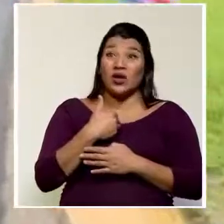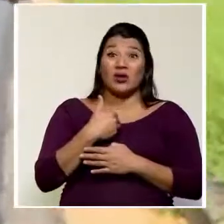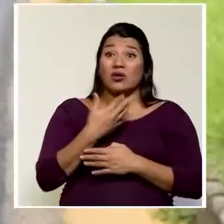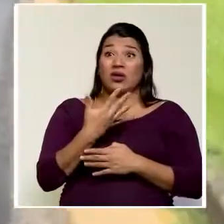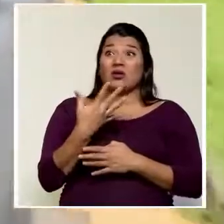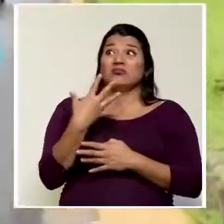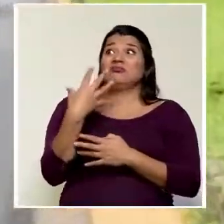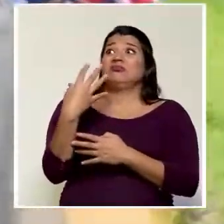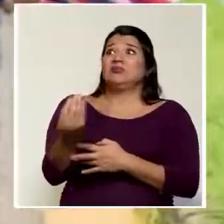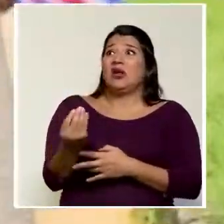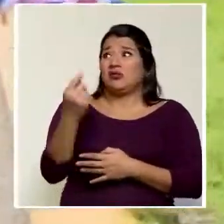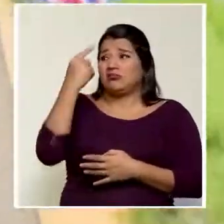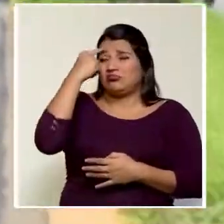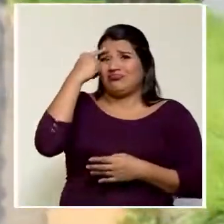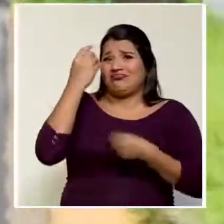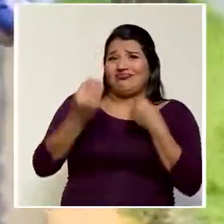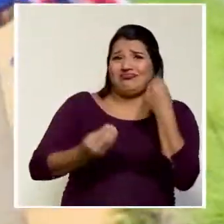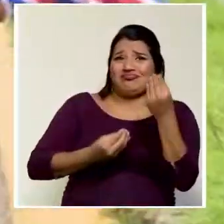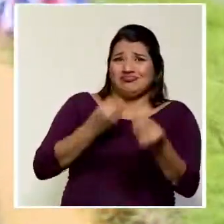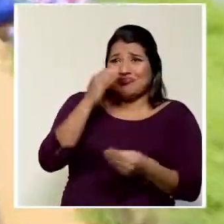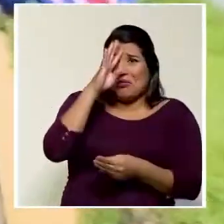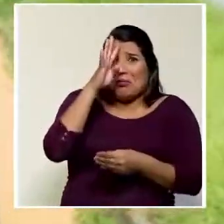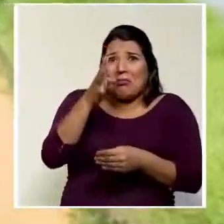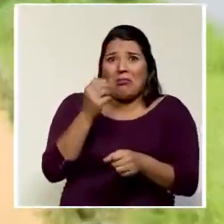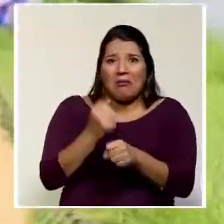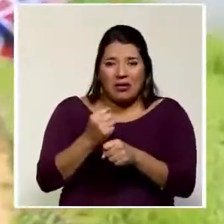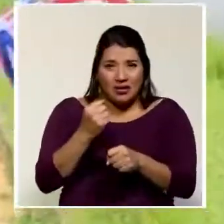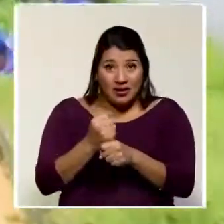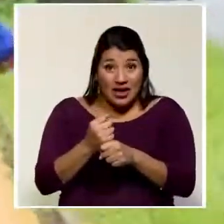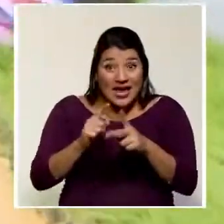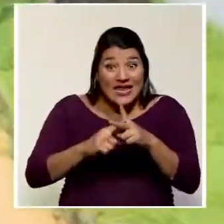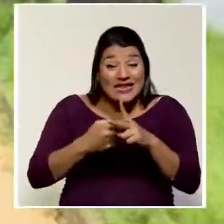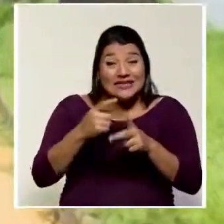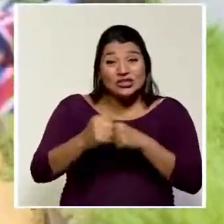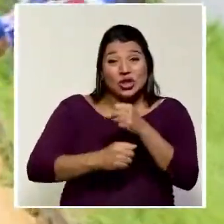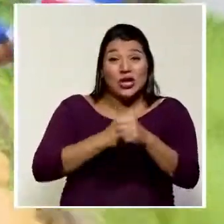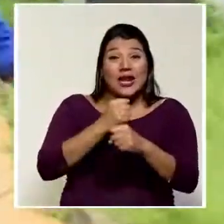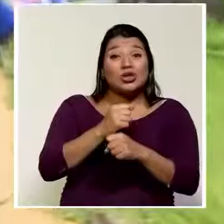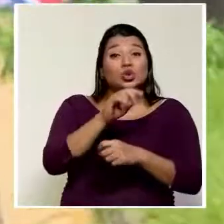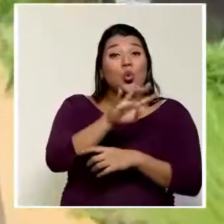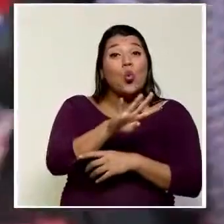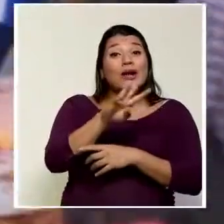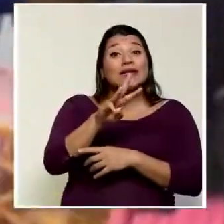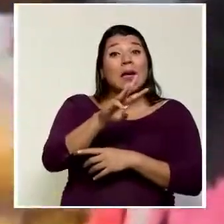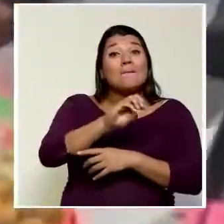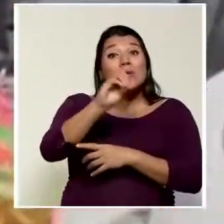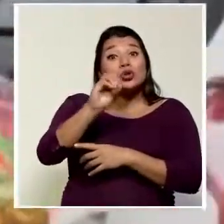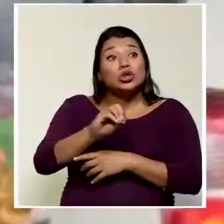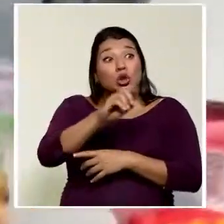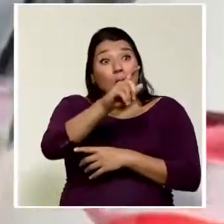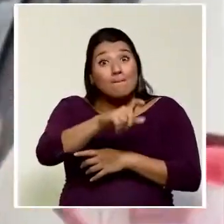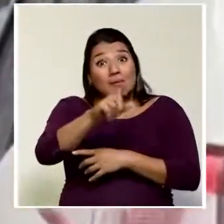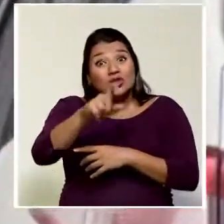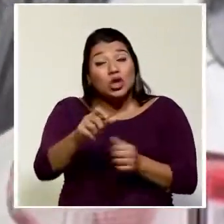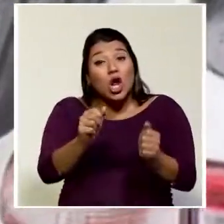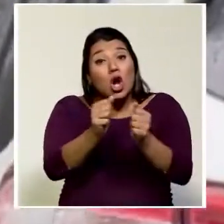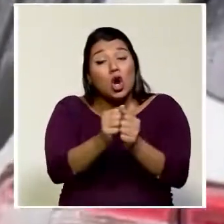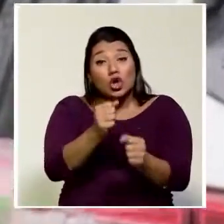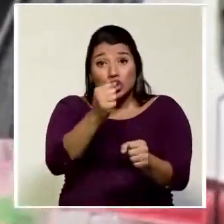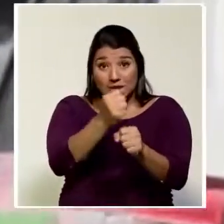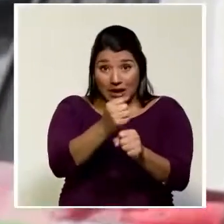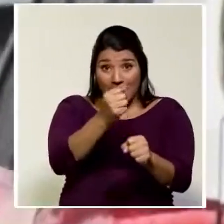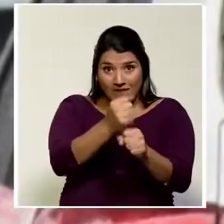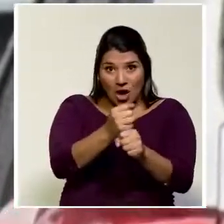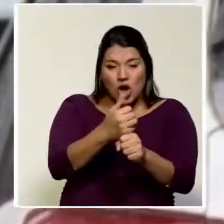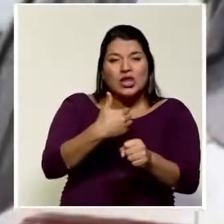salir a inventarse un trabajo. A principios de este año, el 46% de todas las personas ocupadas tenía un